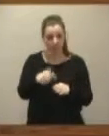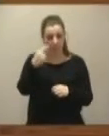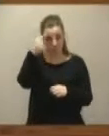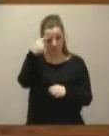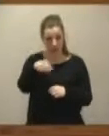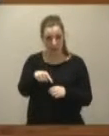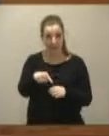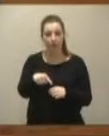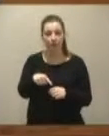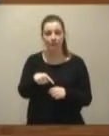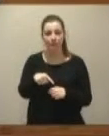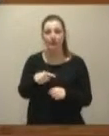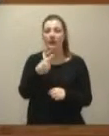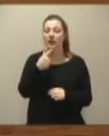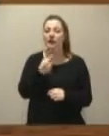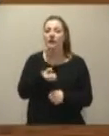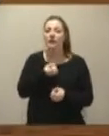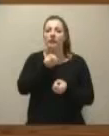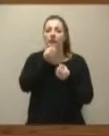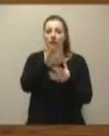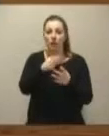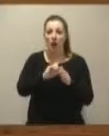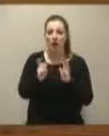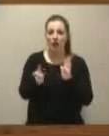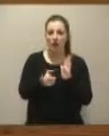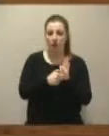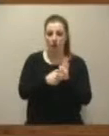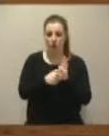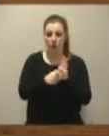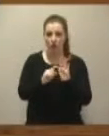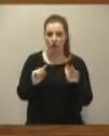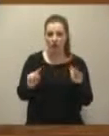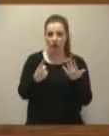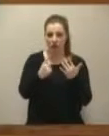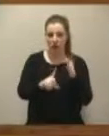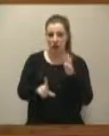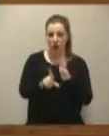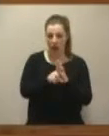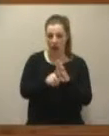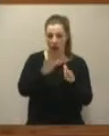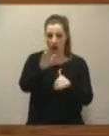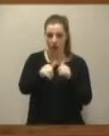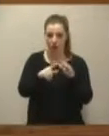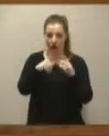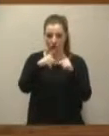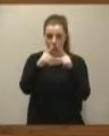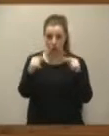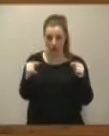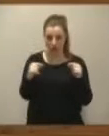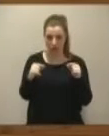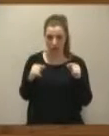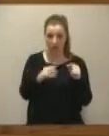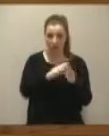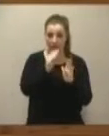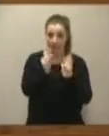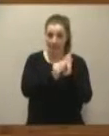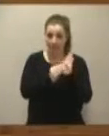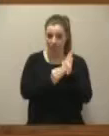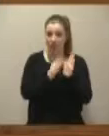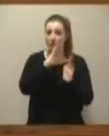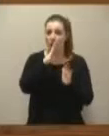plantea la adición de un nuevo apartado al artículo 6 de la Ley Electoral asturiana, en el que se recogen las causas